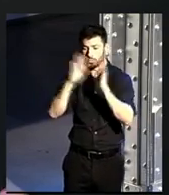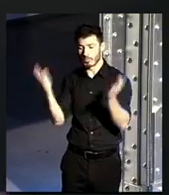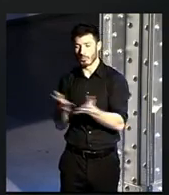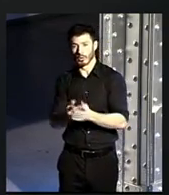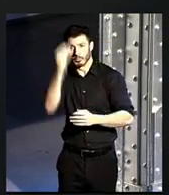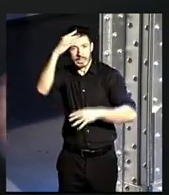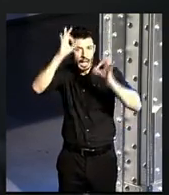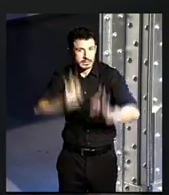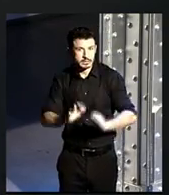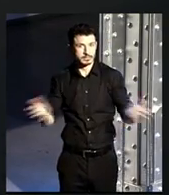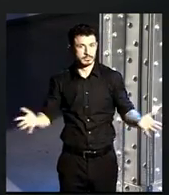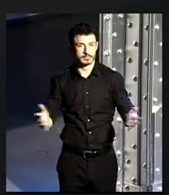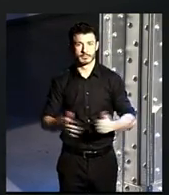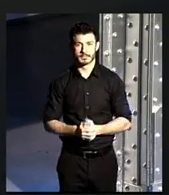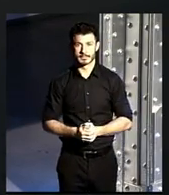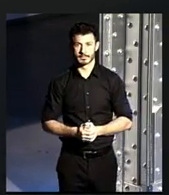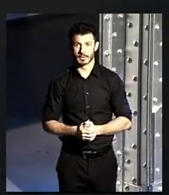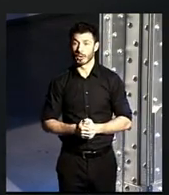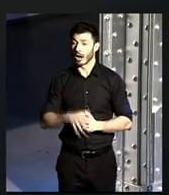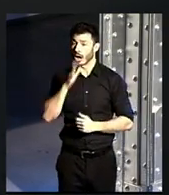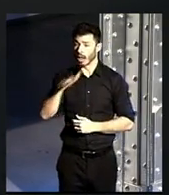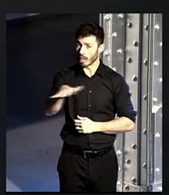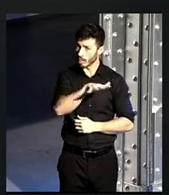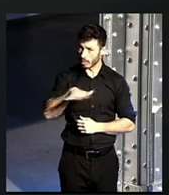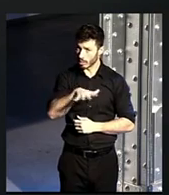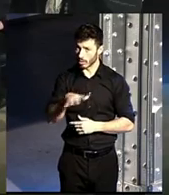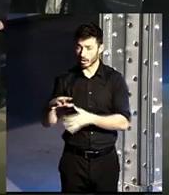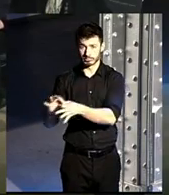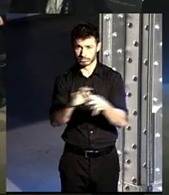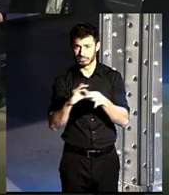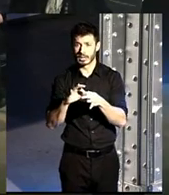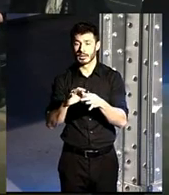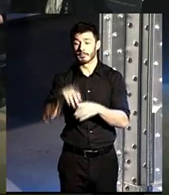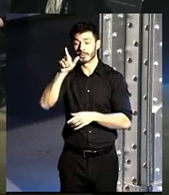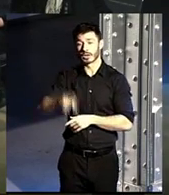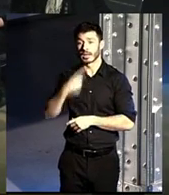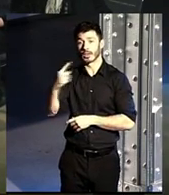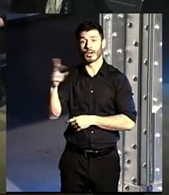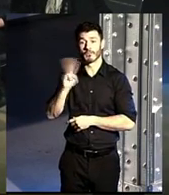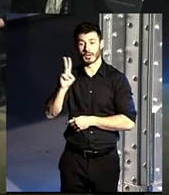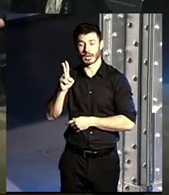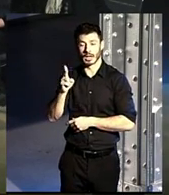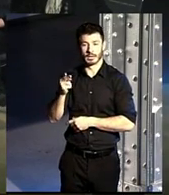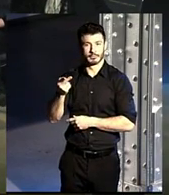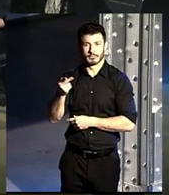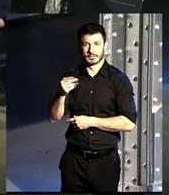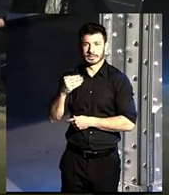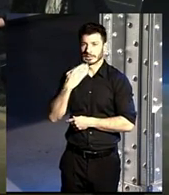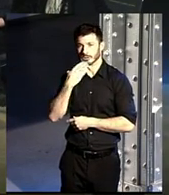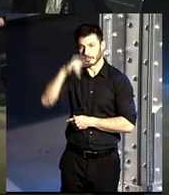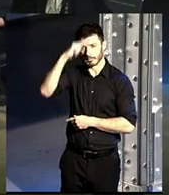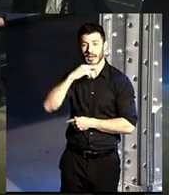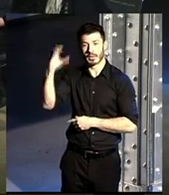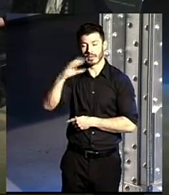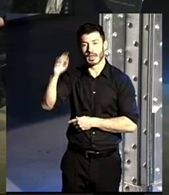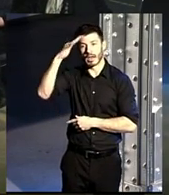Claro, solamente... hay toda una serie de lugares comunes. De hecho, quien dijo que Verne era el padre de la ciencia ficción, Sí, creo que fue Isaac Asimov. Asimov siempre. dijo que era el Sí, padre de la también,